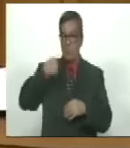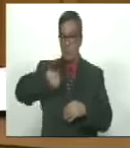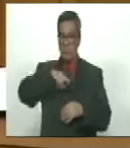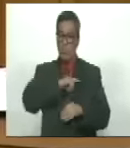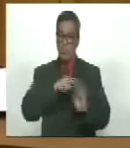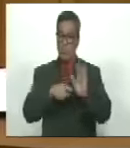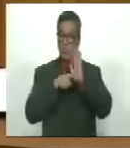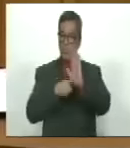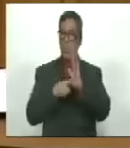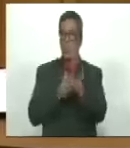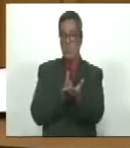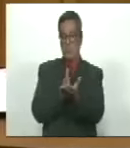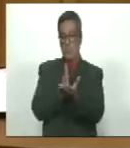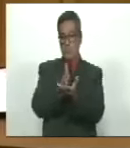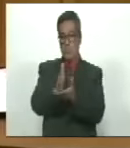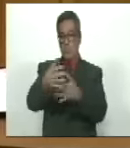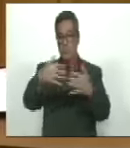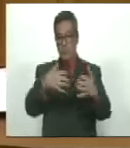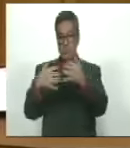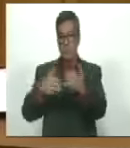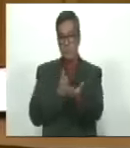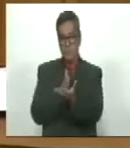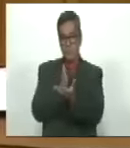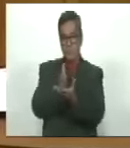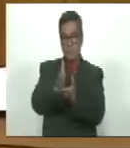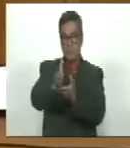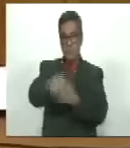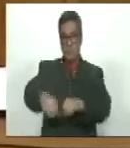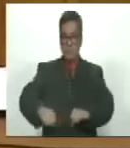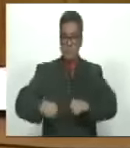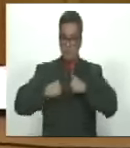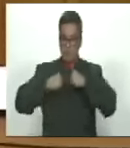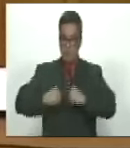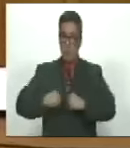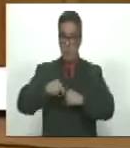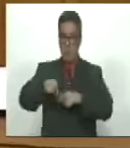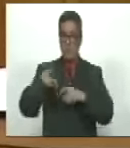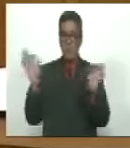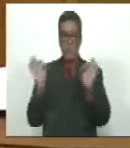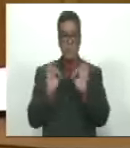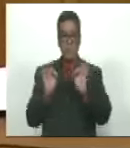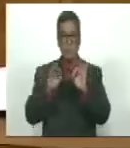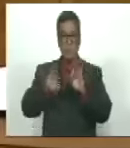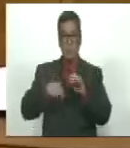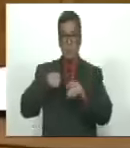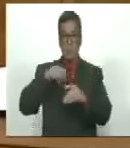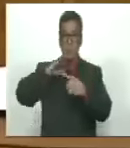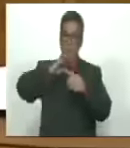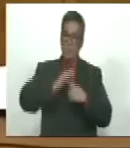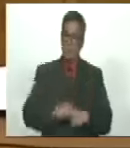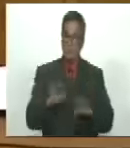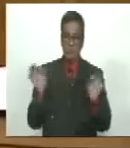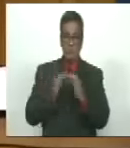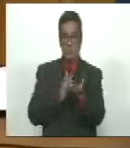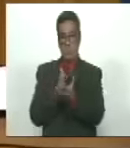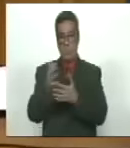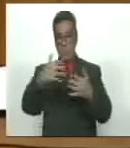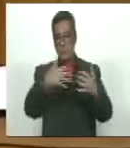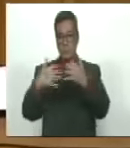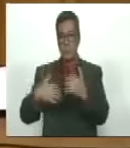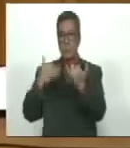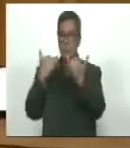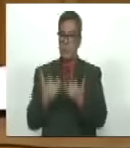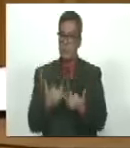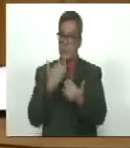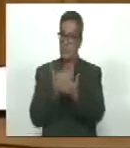demostramos que seguimos en batalla, que seguimos con las botas puestas y que nada ni nadie nos va a amilanar para seguir luchando hasta